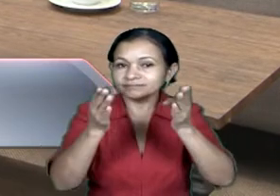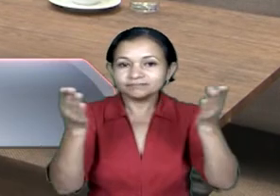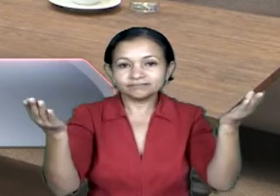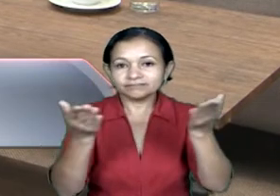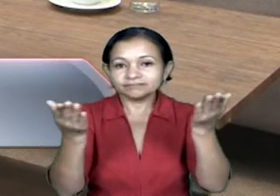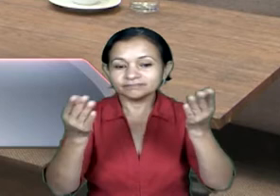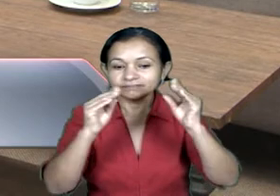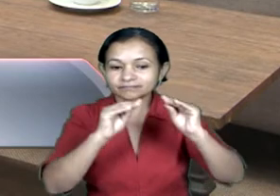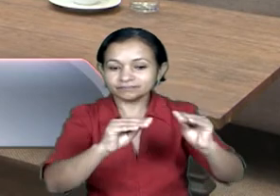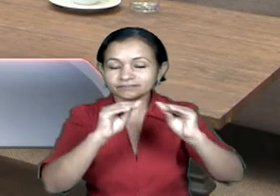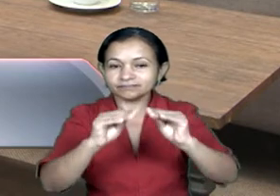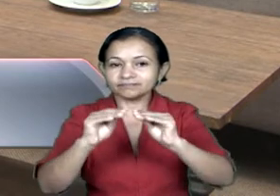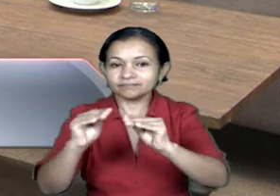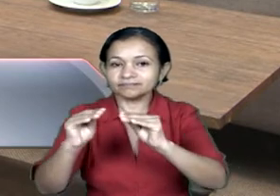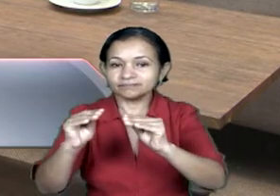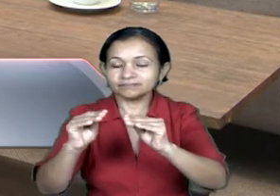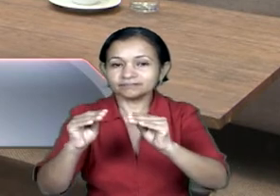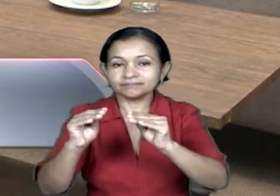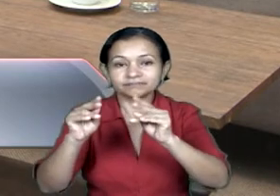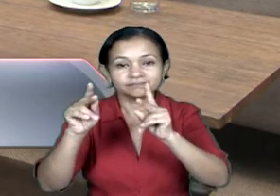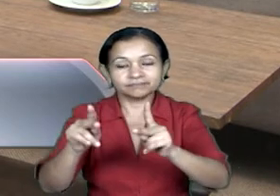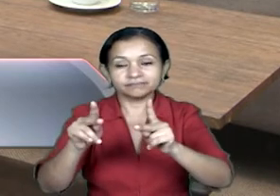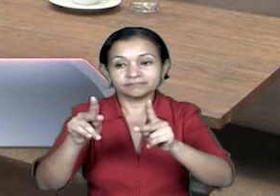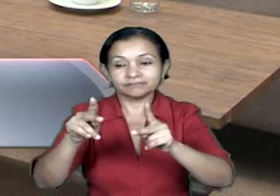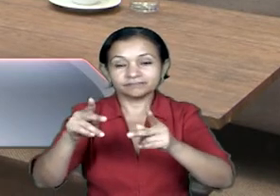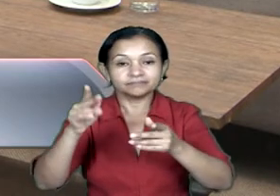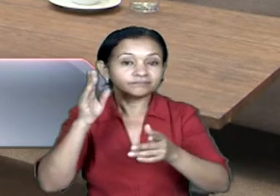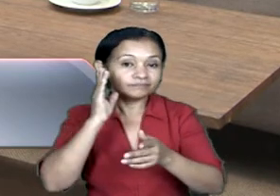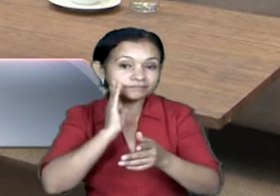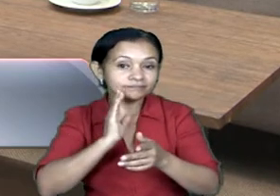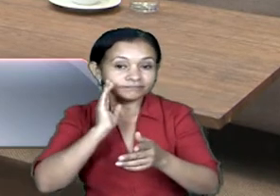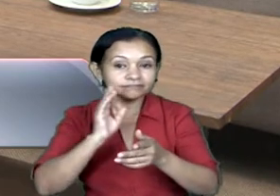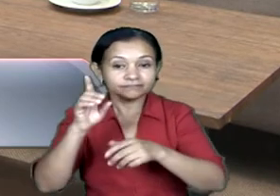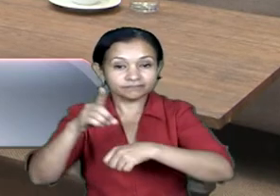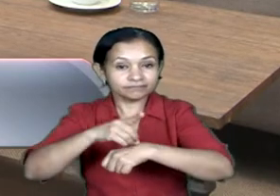la capacitación para los técnicos, los médicos, ¿no?